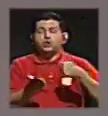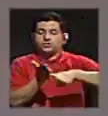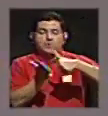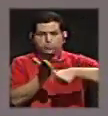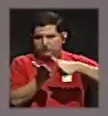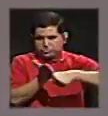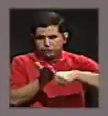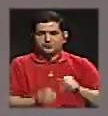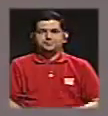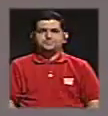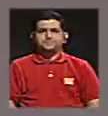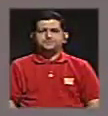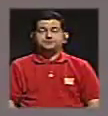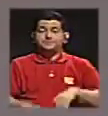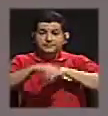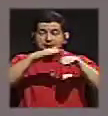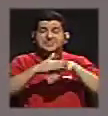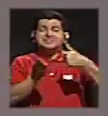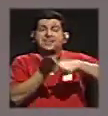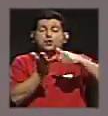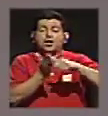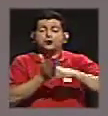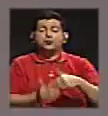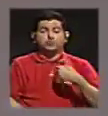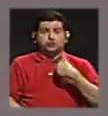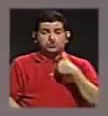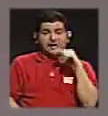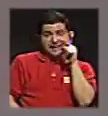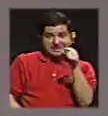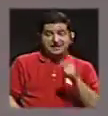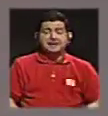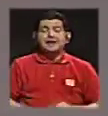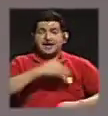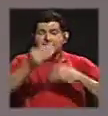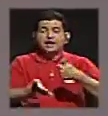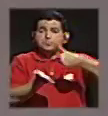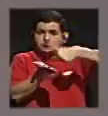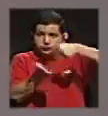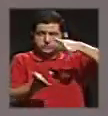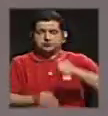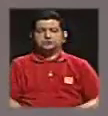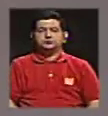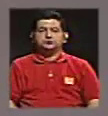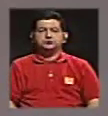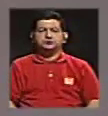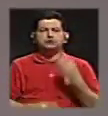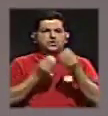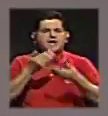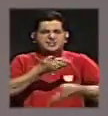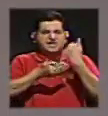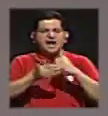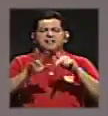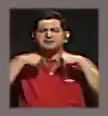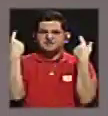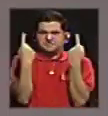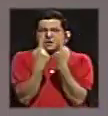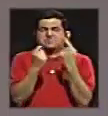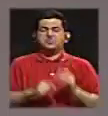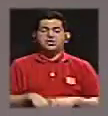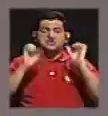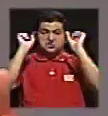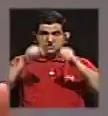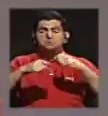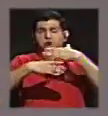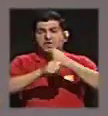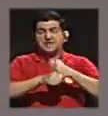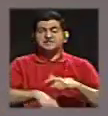votación y es con base en los votos recibidos en la elección Qué era lo que hacían los partidos antes que podían